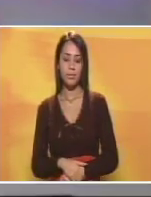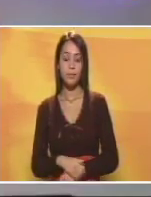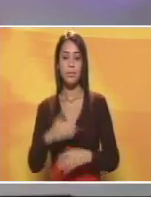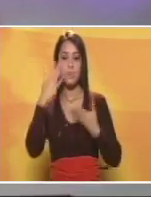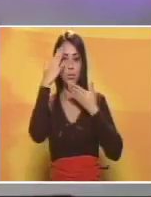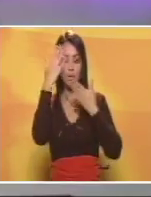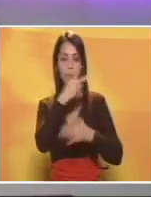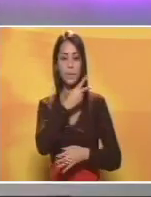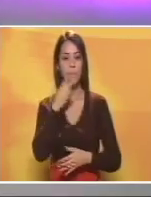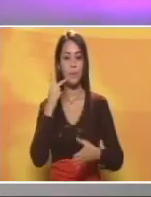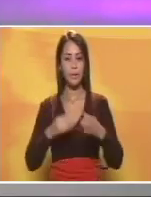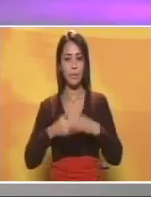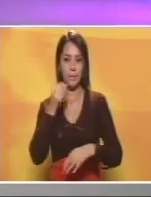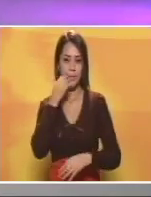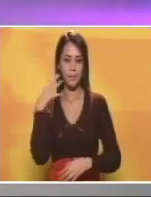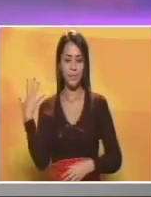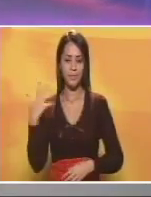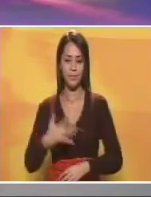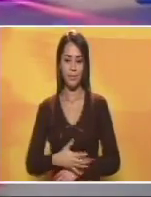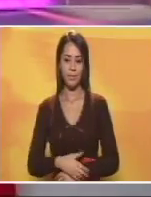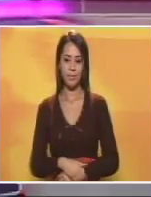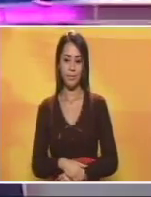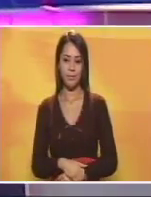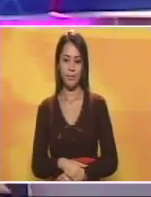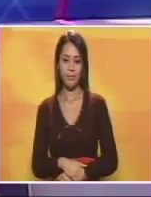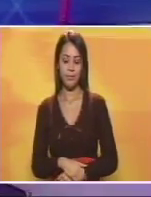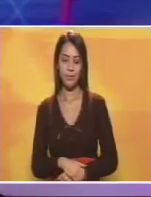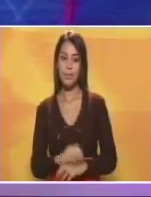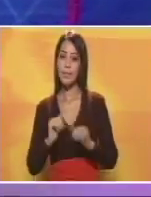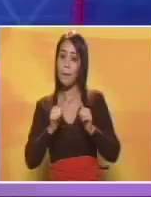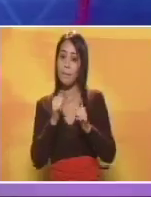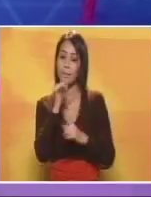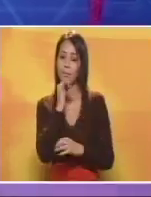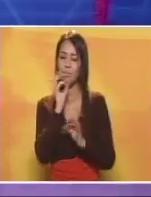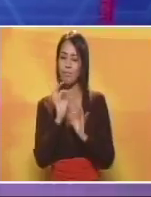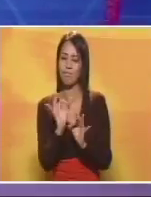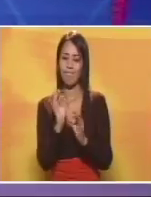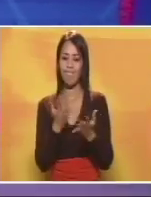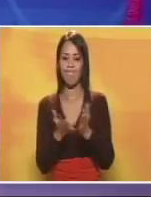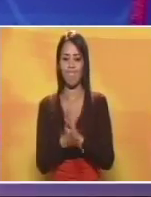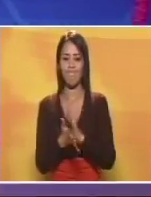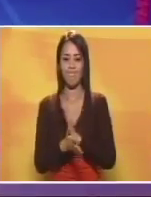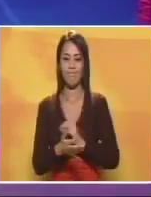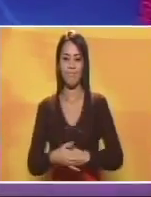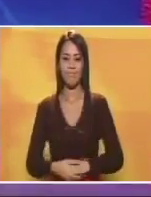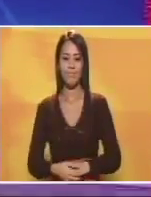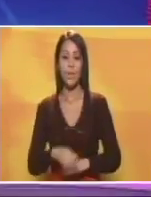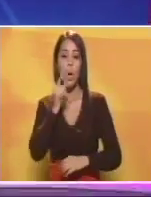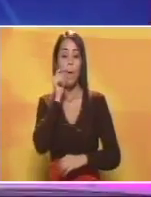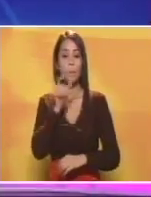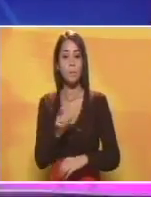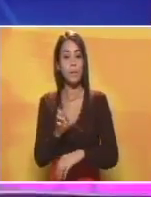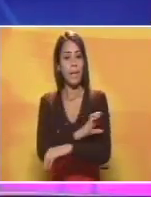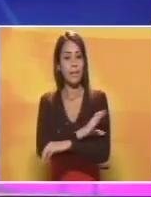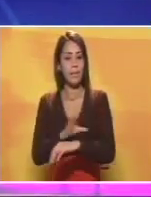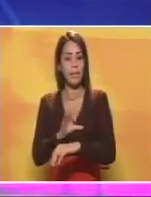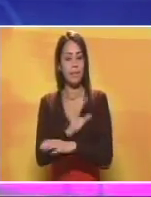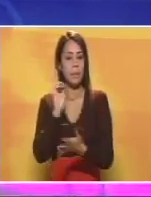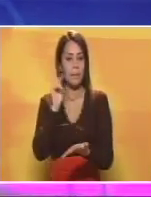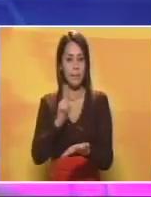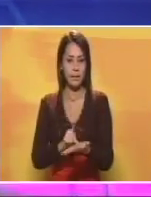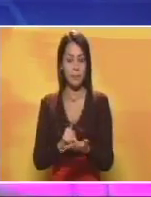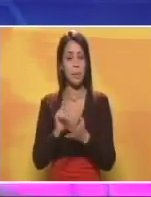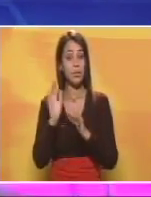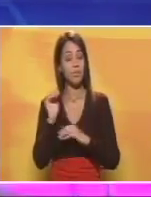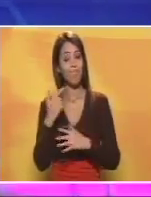Hola, ¿qué tal amigos? Soy Carelis Cuadros y esto es Estrenos y Estrellas. Iniciamos las noticias del mundo del espectáculo con Maluma y la presentación que protagonizó para